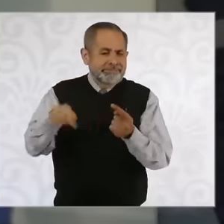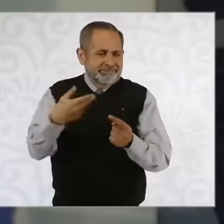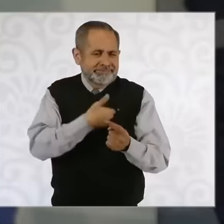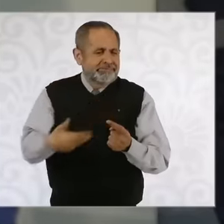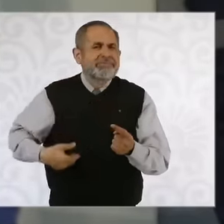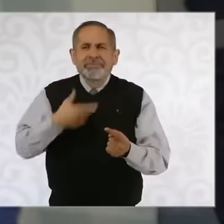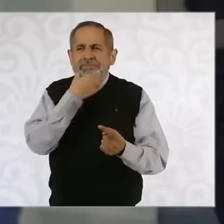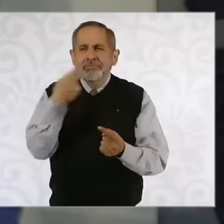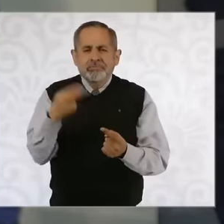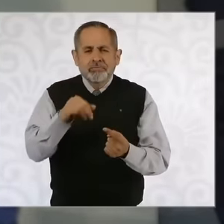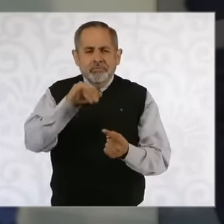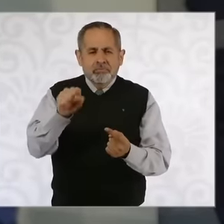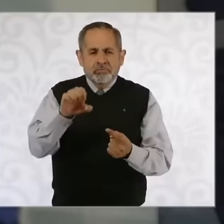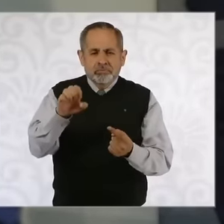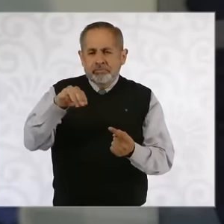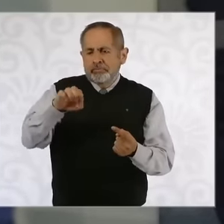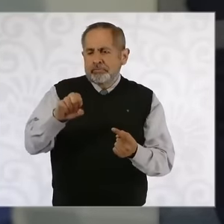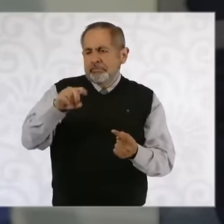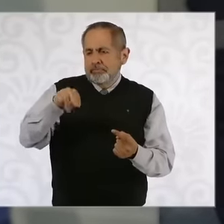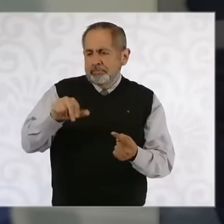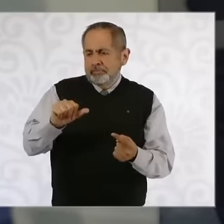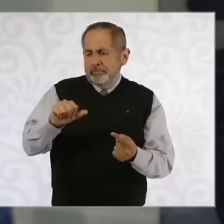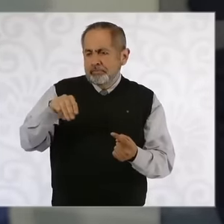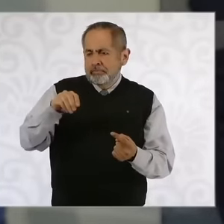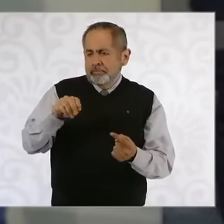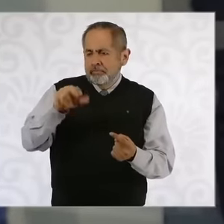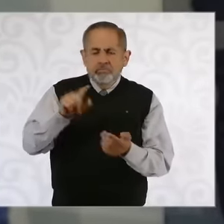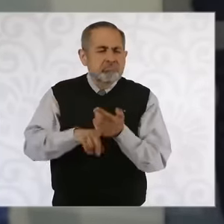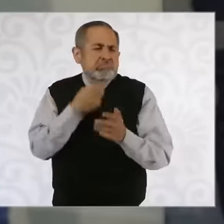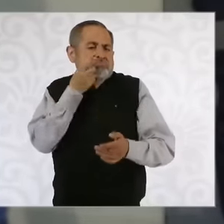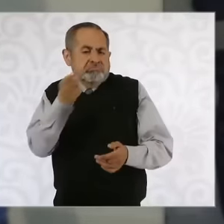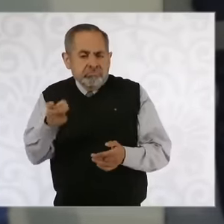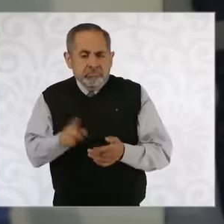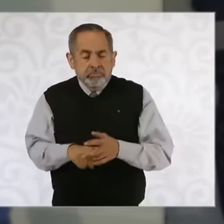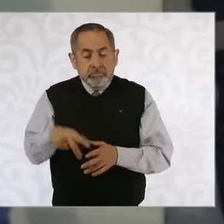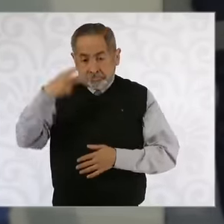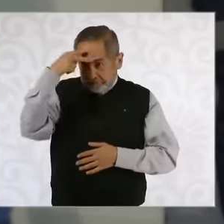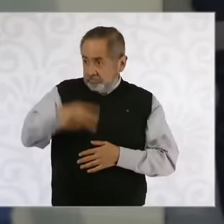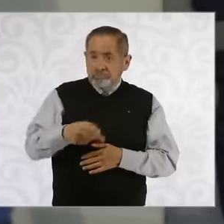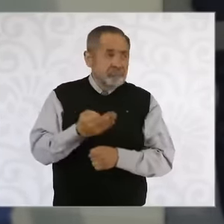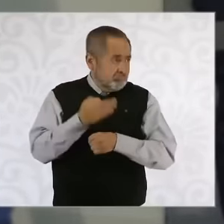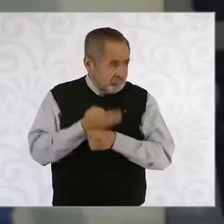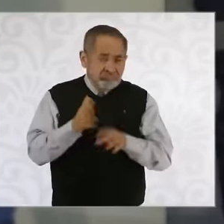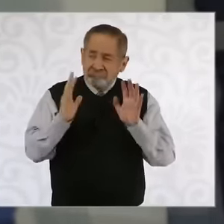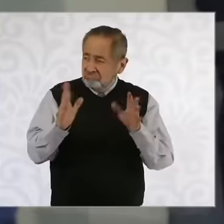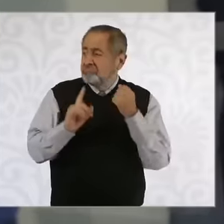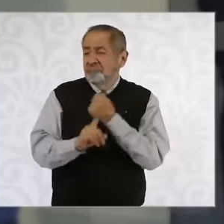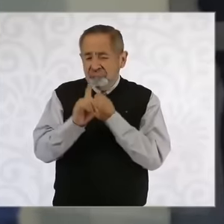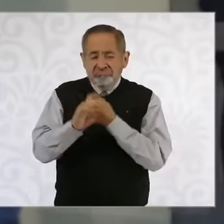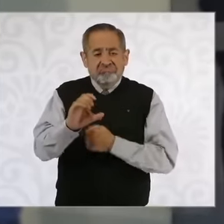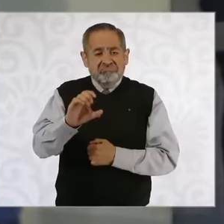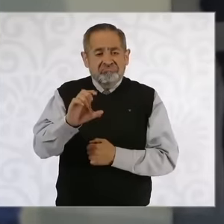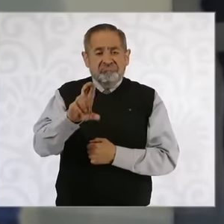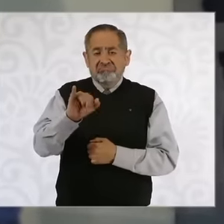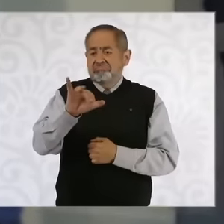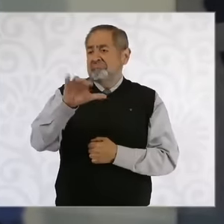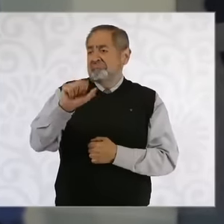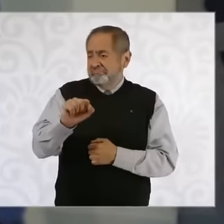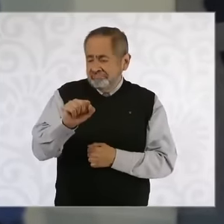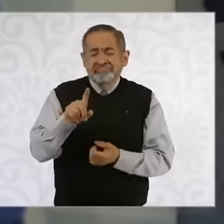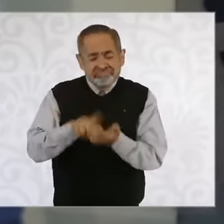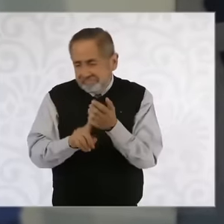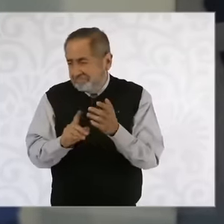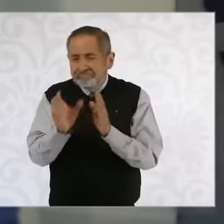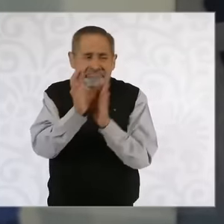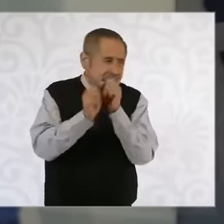es José Medina Mora, decía que México ya vive una crisis de constitucionalidad y que